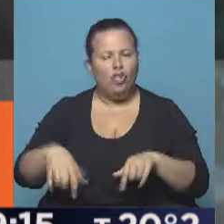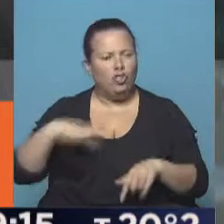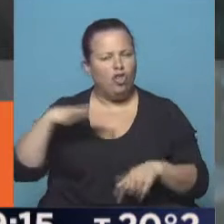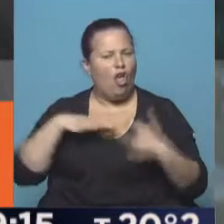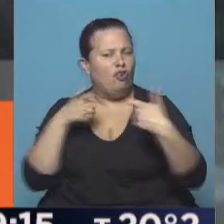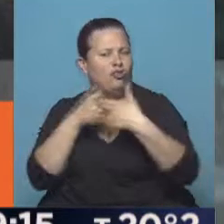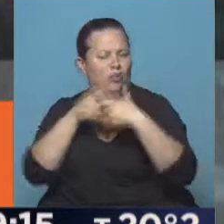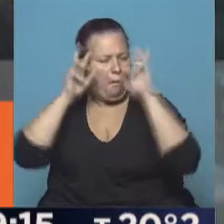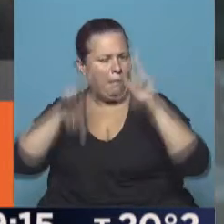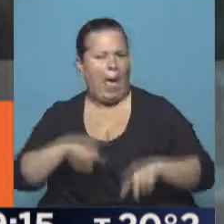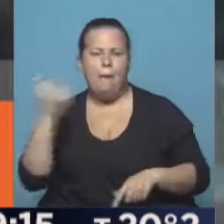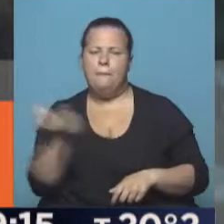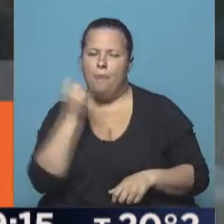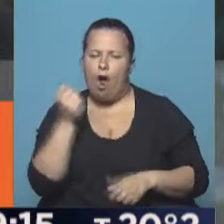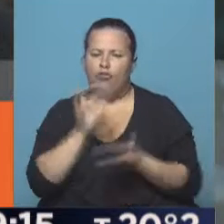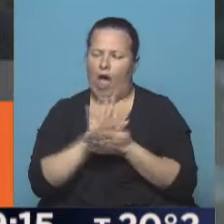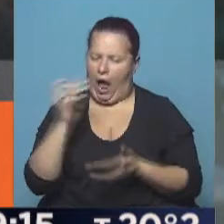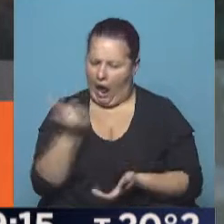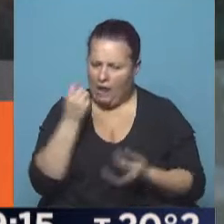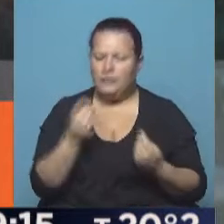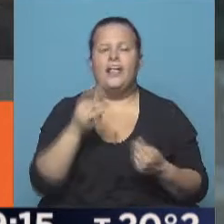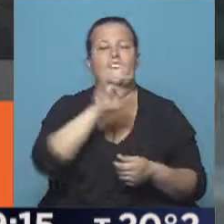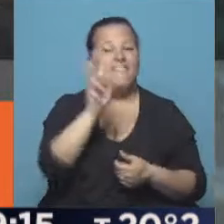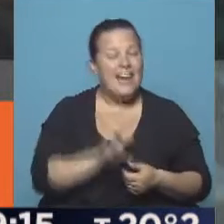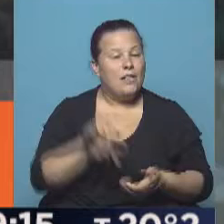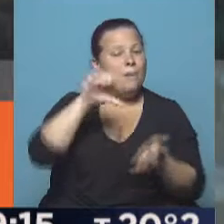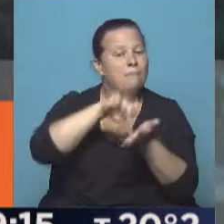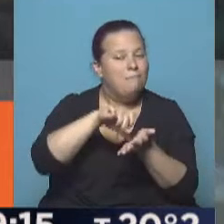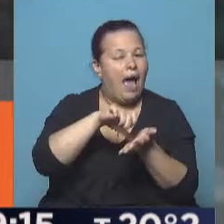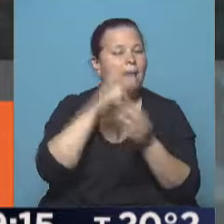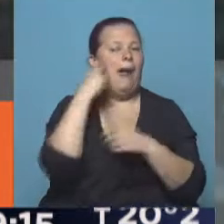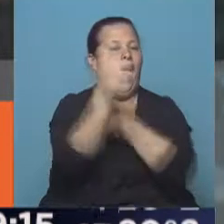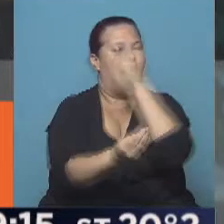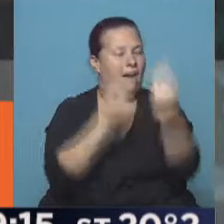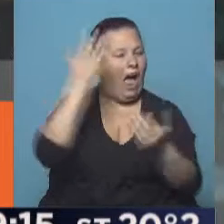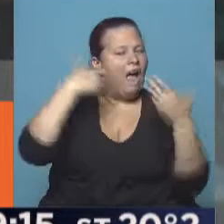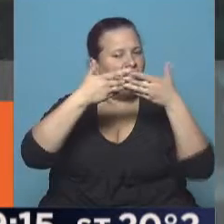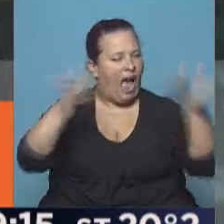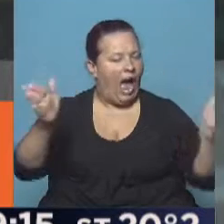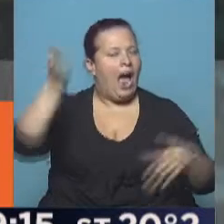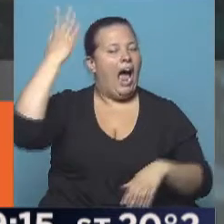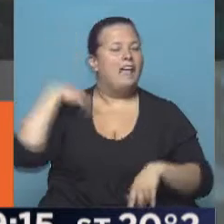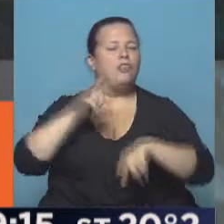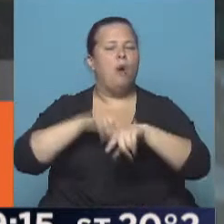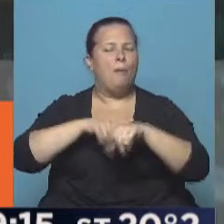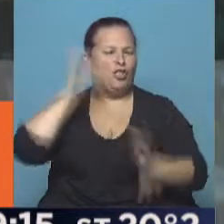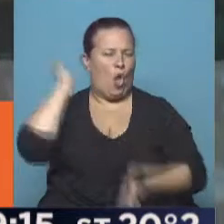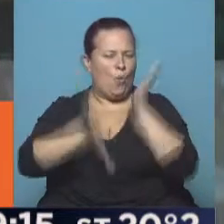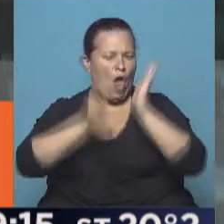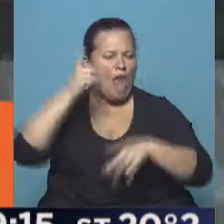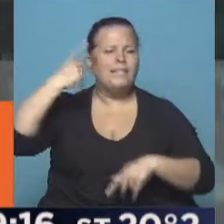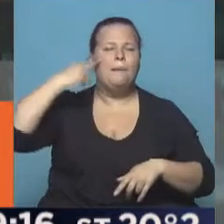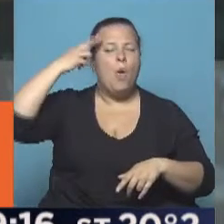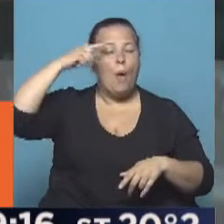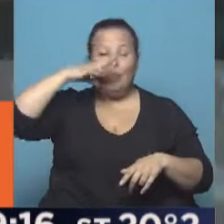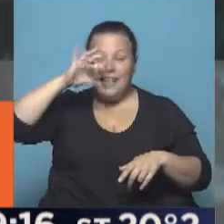socios estratégicos muy significativos venezuela es un país de asilo abrió sus puertas cuando se inició la violencia en los años